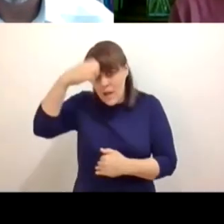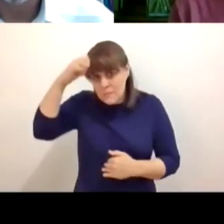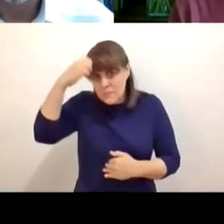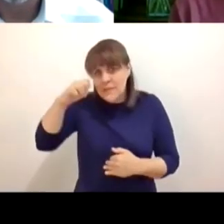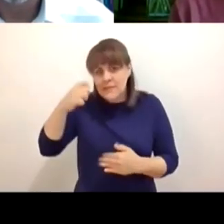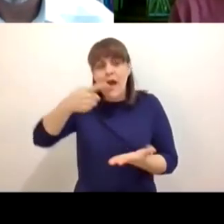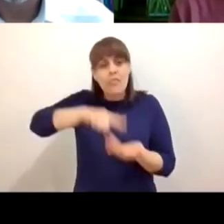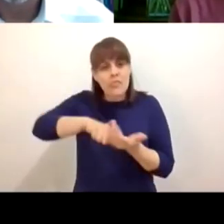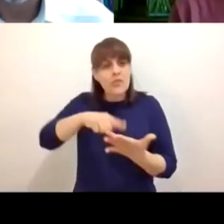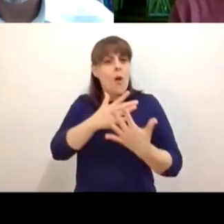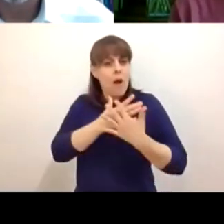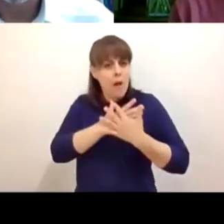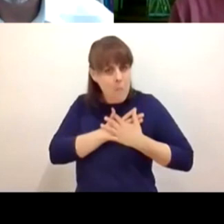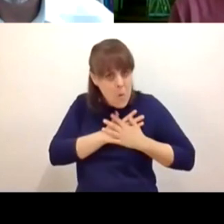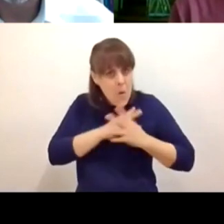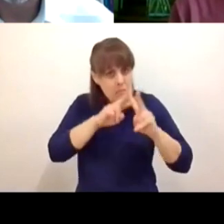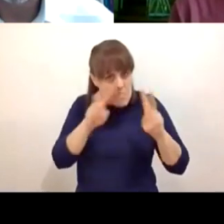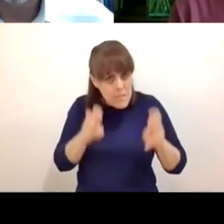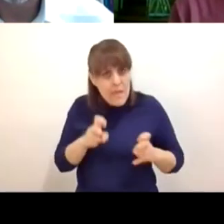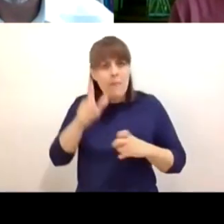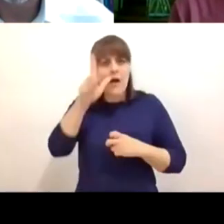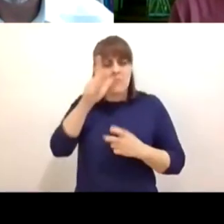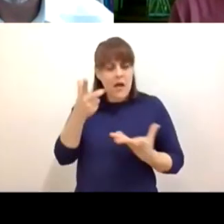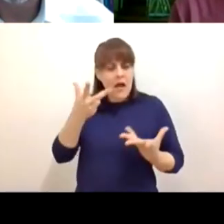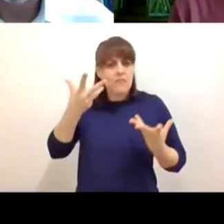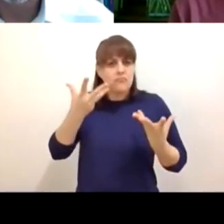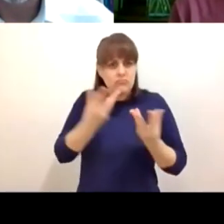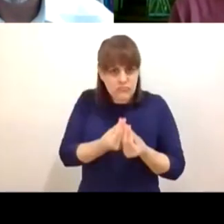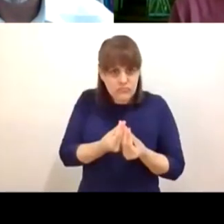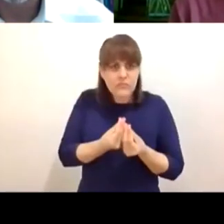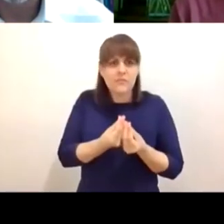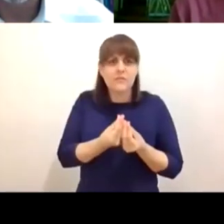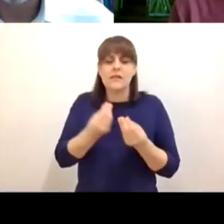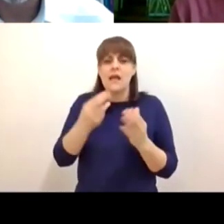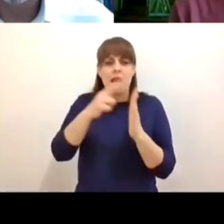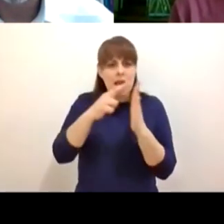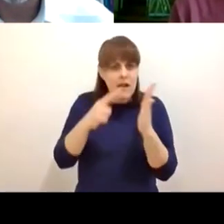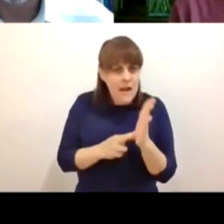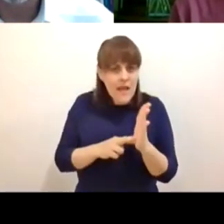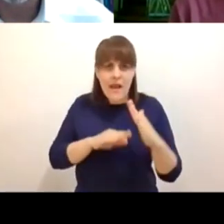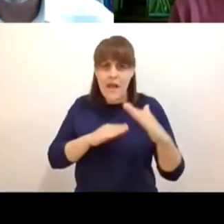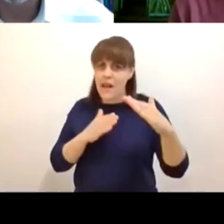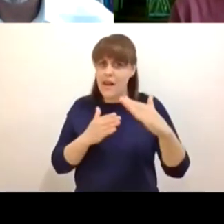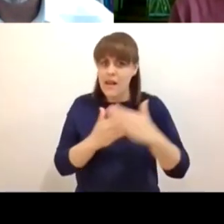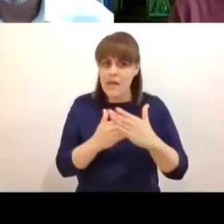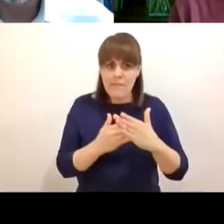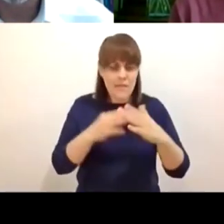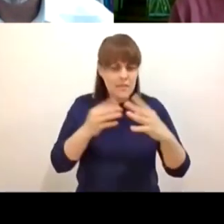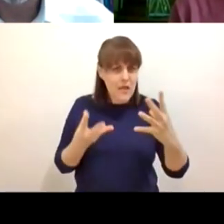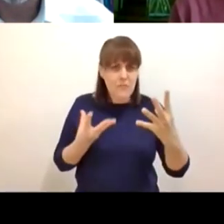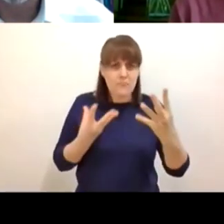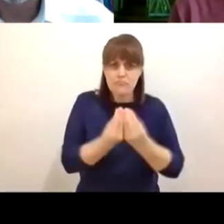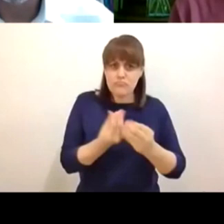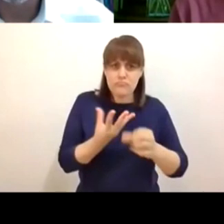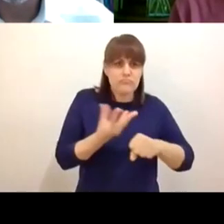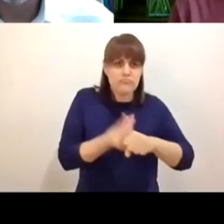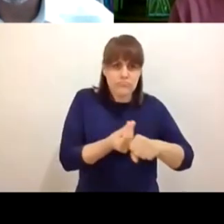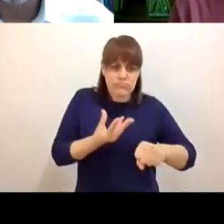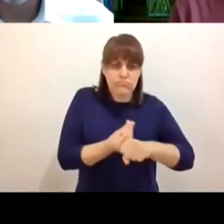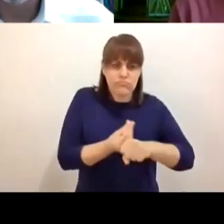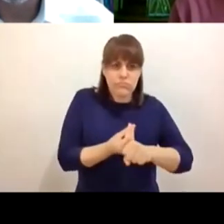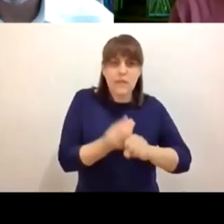hablando de espiritualidad y hablando de los valores y hablando de reglas y hablando de límites, que sin duda, pues igual no las puedes poner en la ley, pero